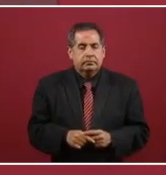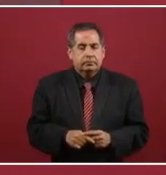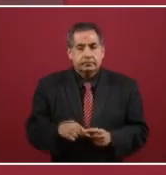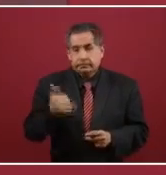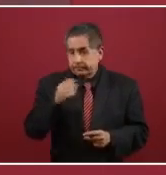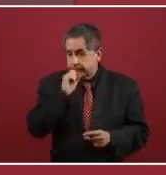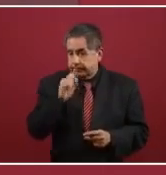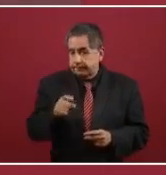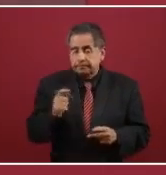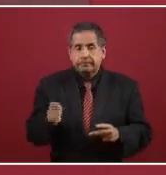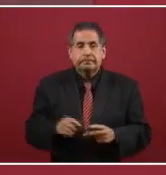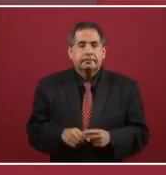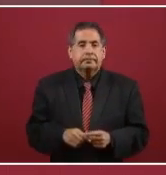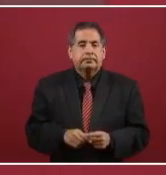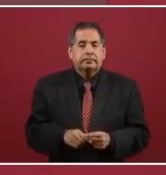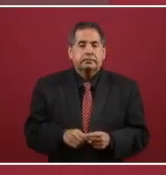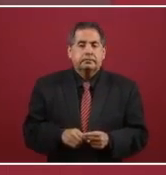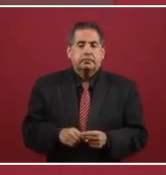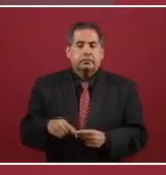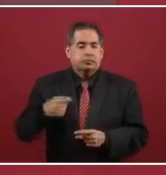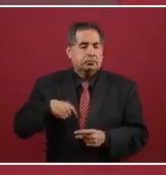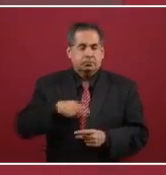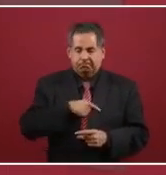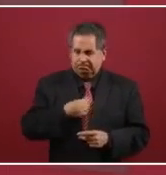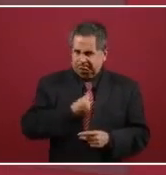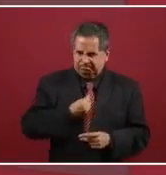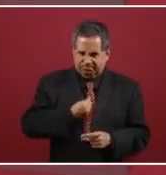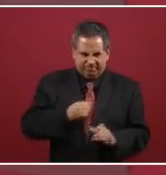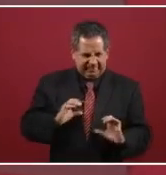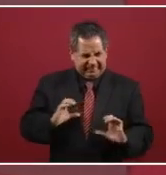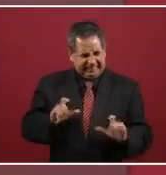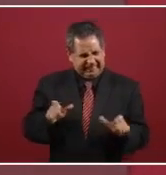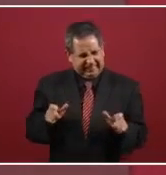y estamos resistiendo